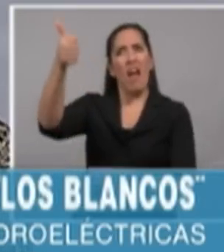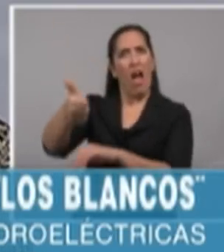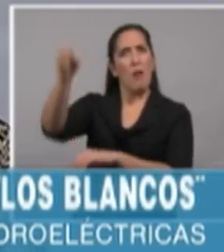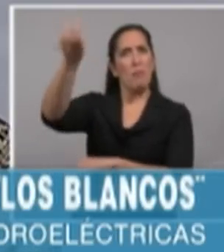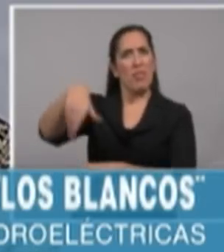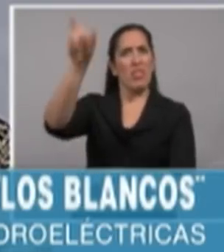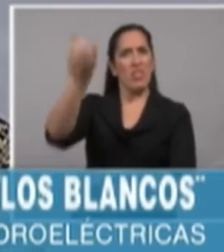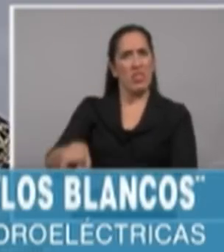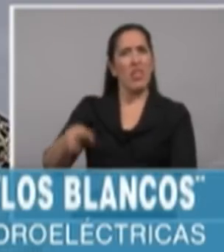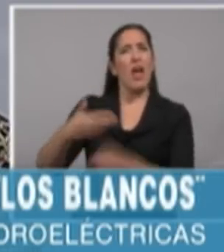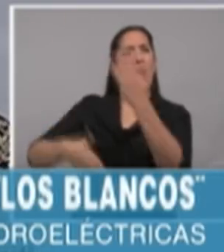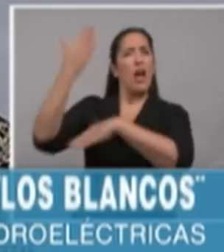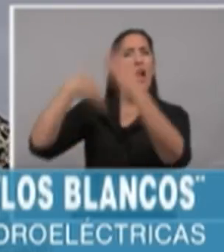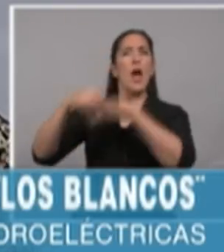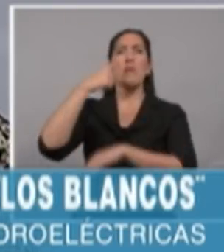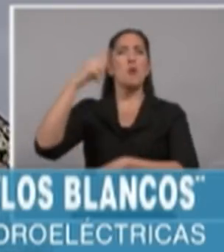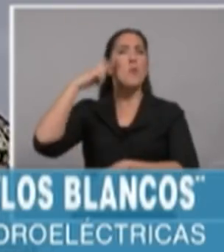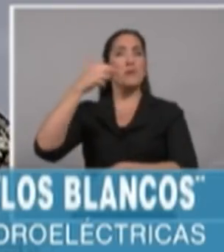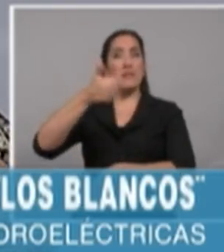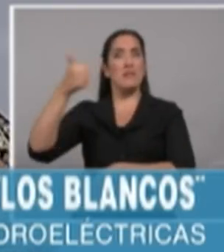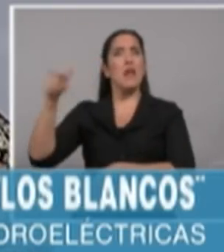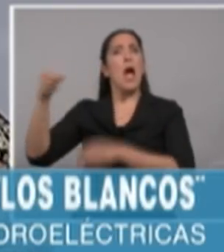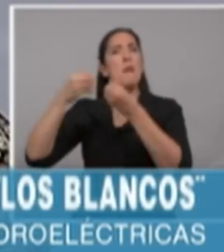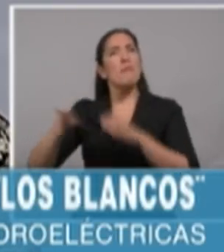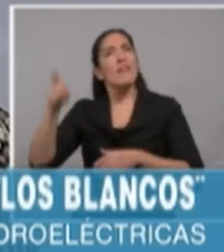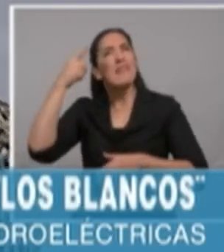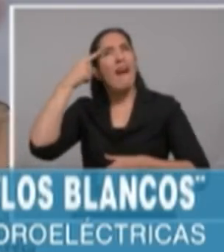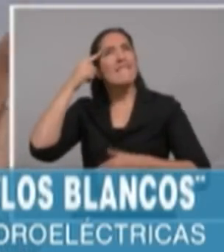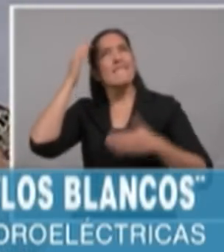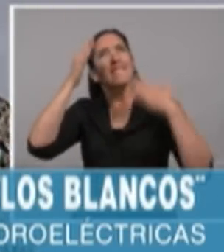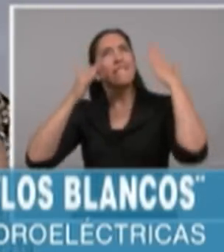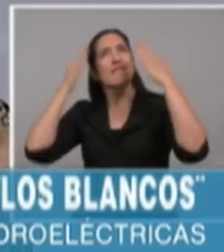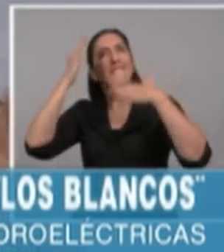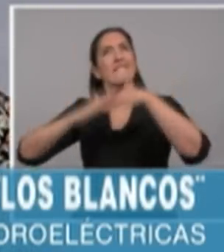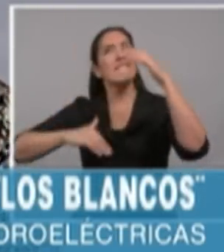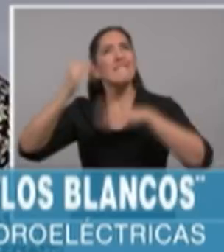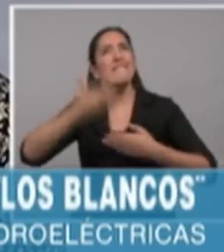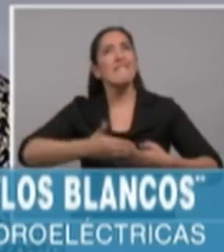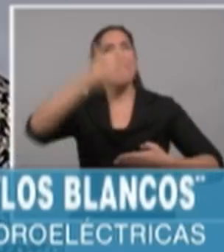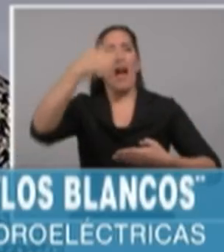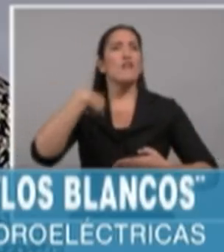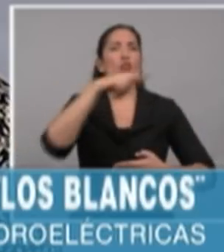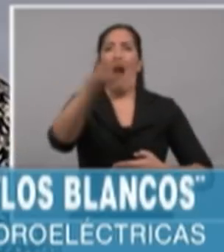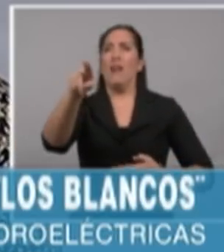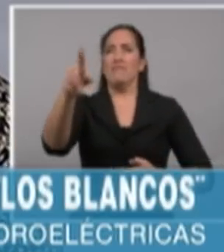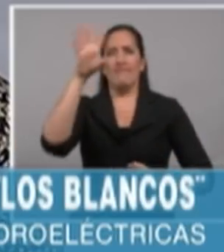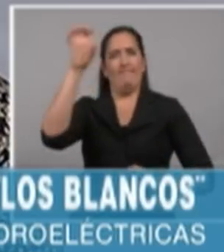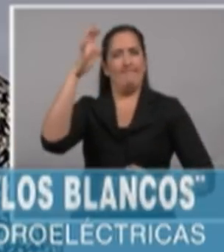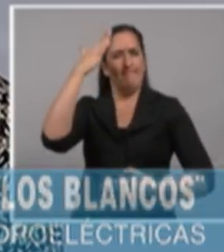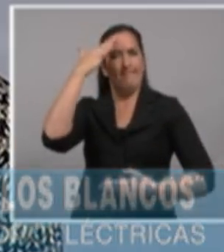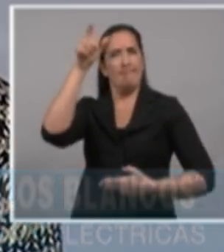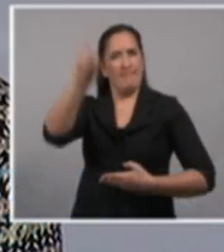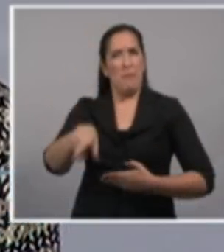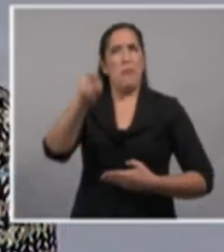el 66, comenzaron con estos sueños, son ellos, y los identifiqué enseguida, no porque